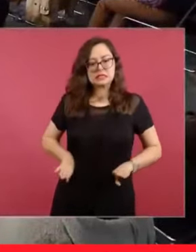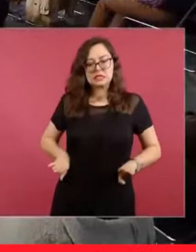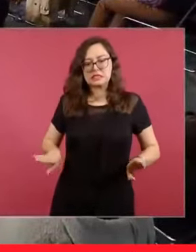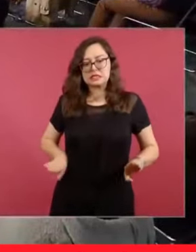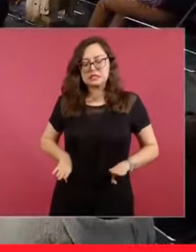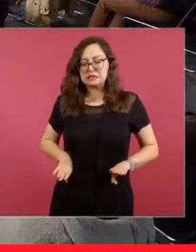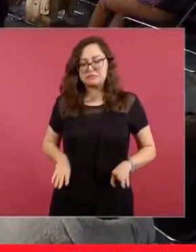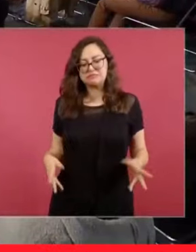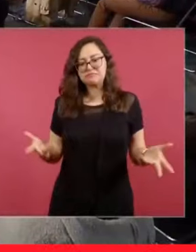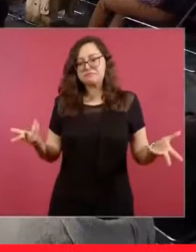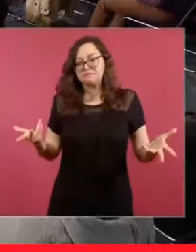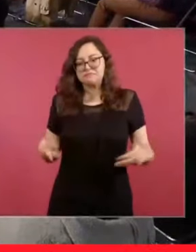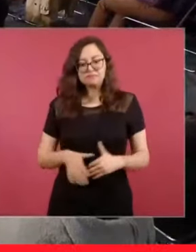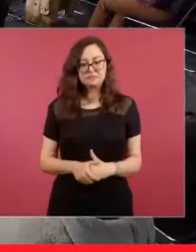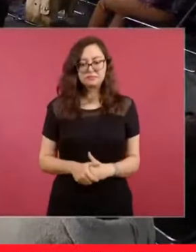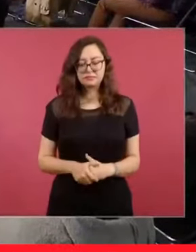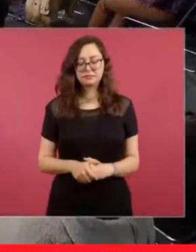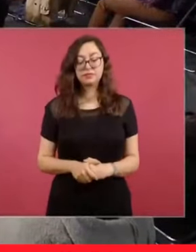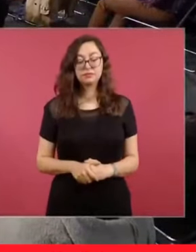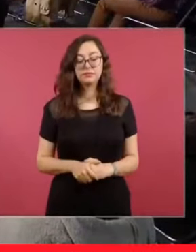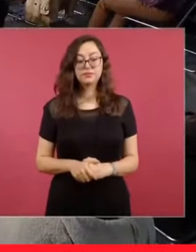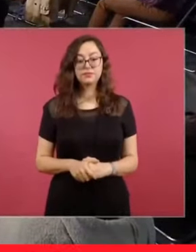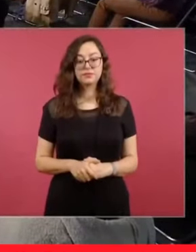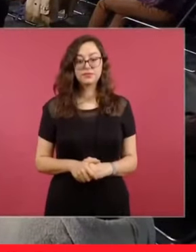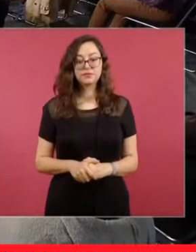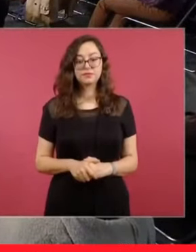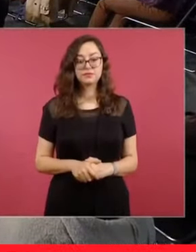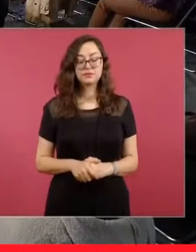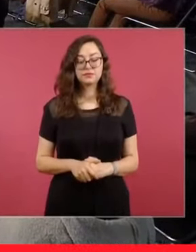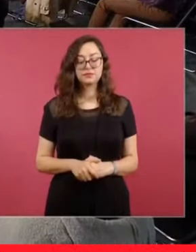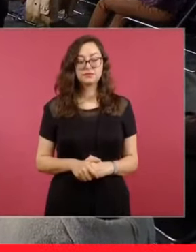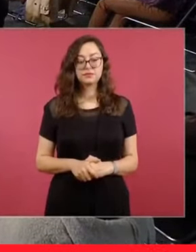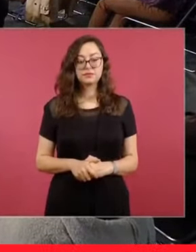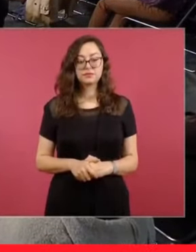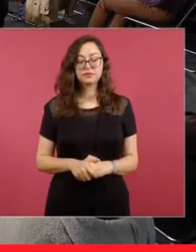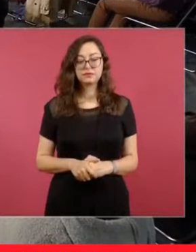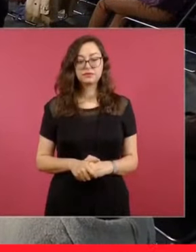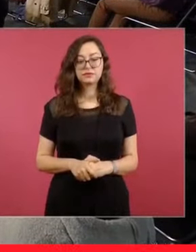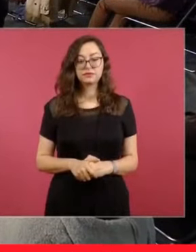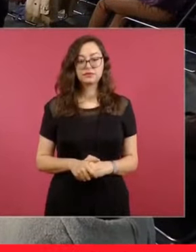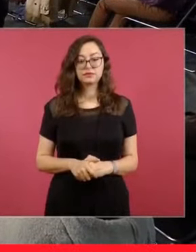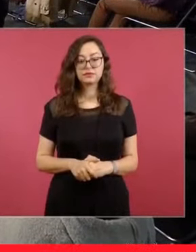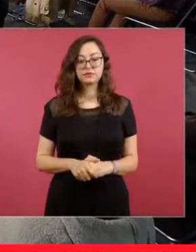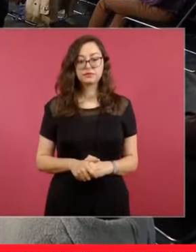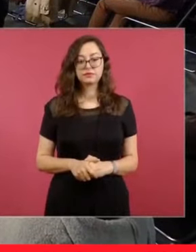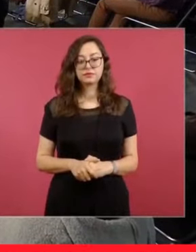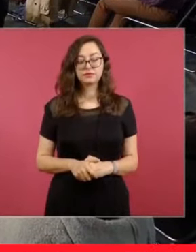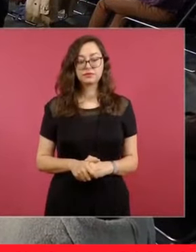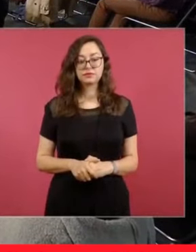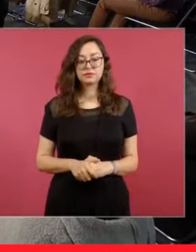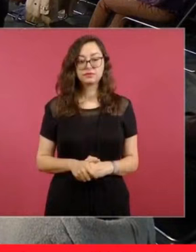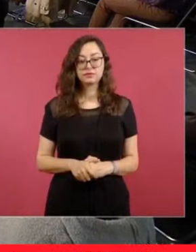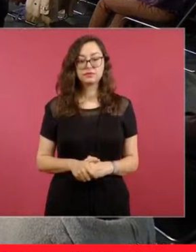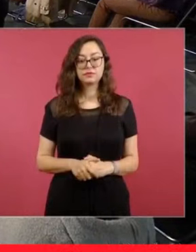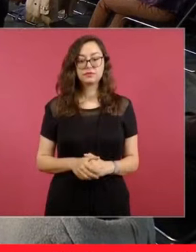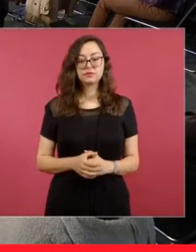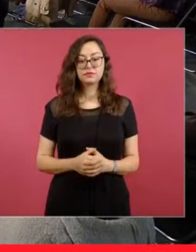para eh sorprendernos No yo